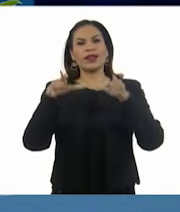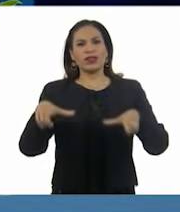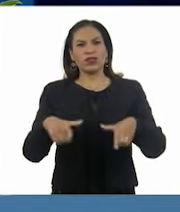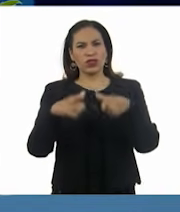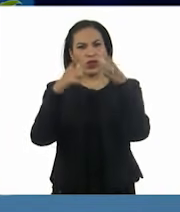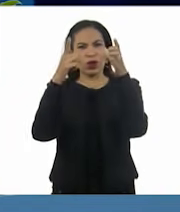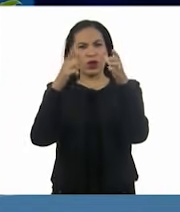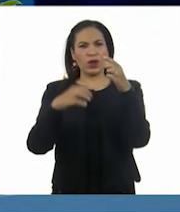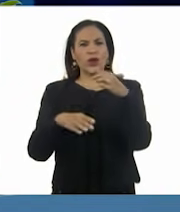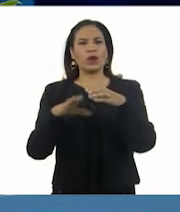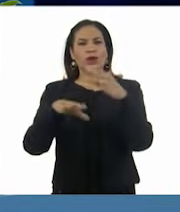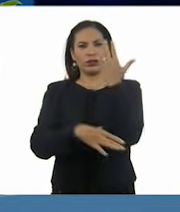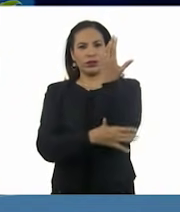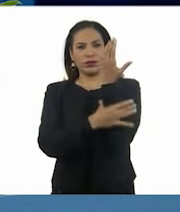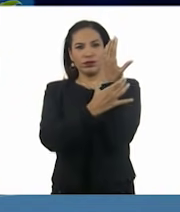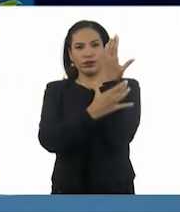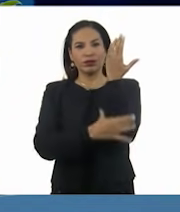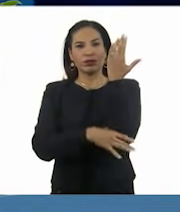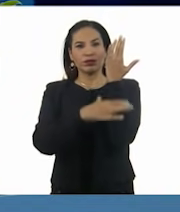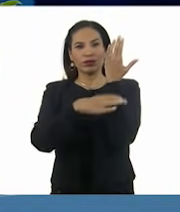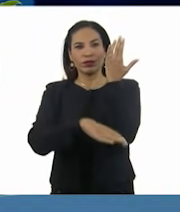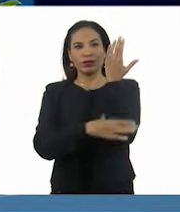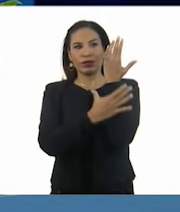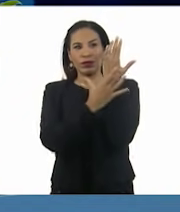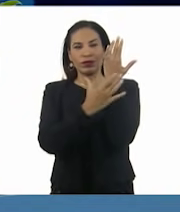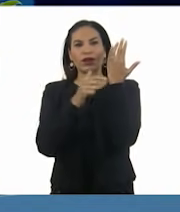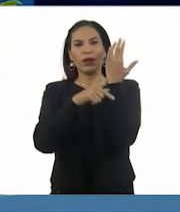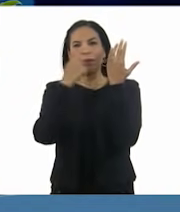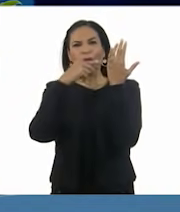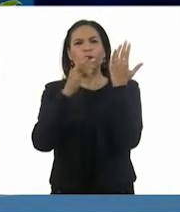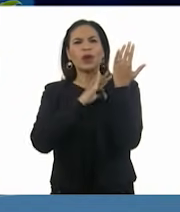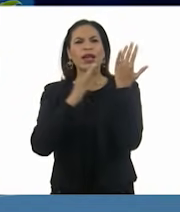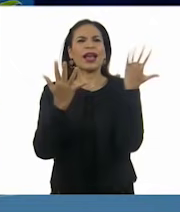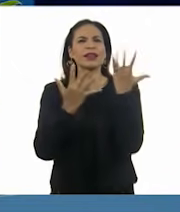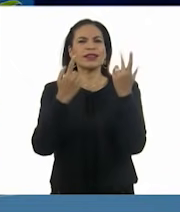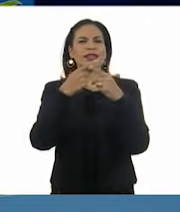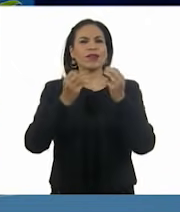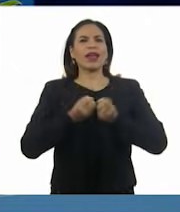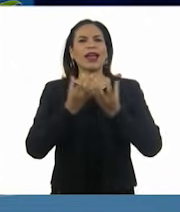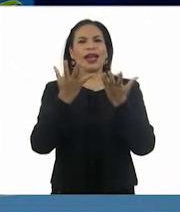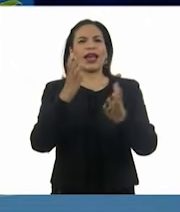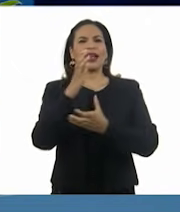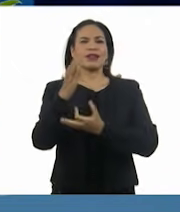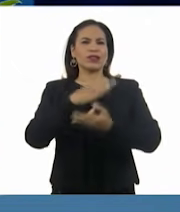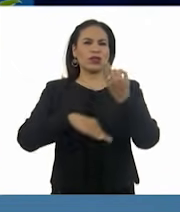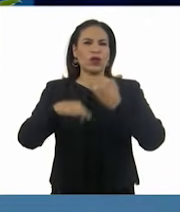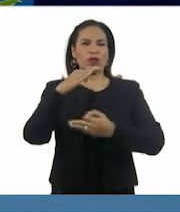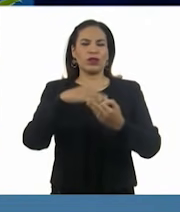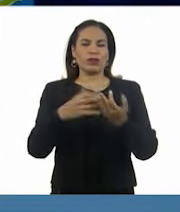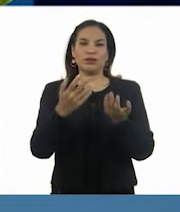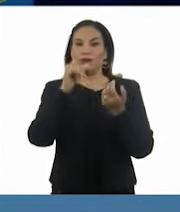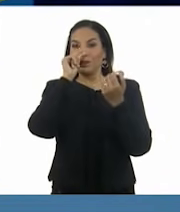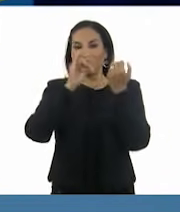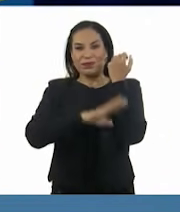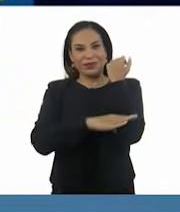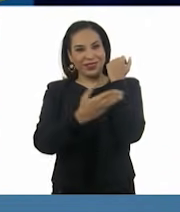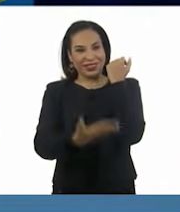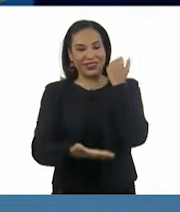individuales que tenemos para realizar y que podemos expresar todo para que... ¡Ay, se cayó!